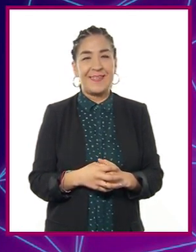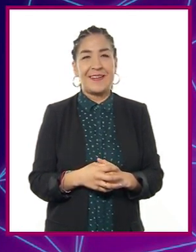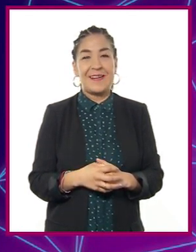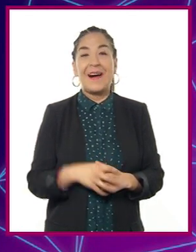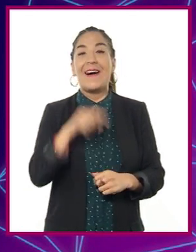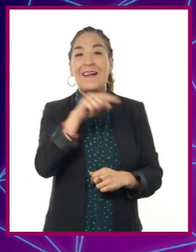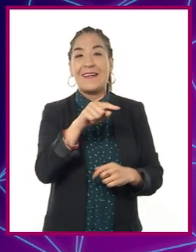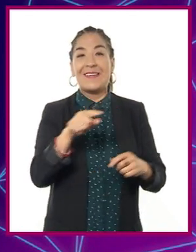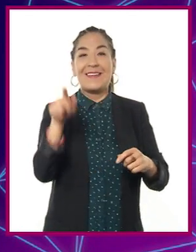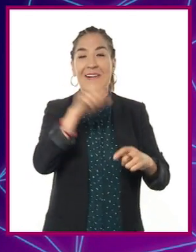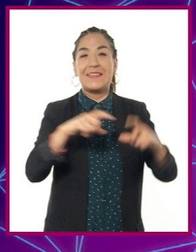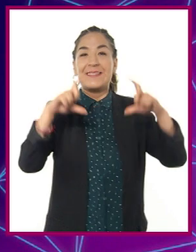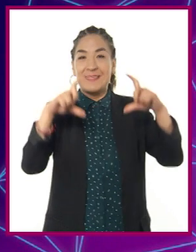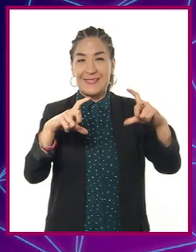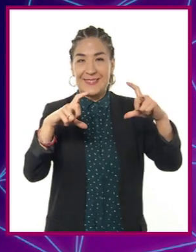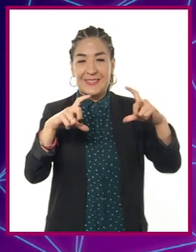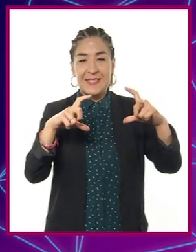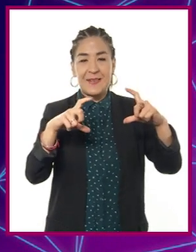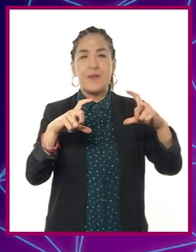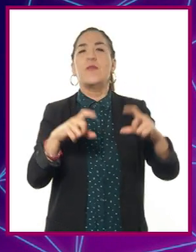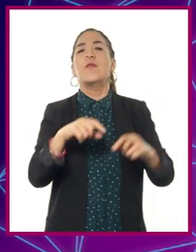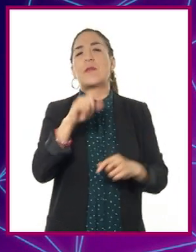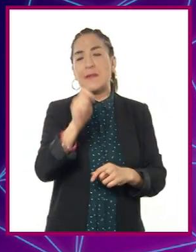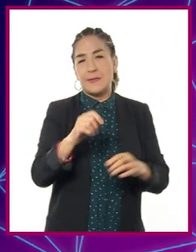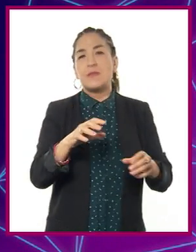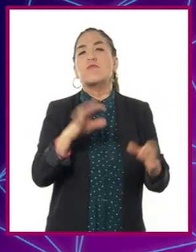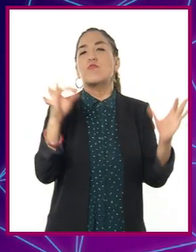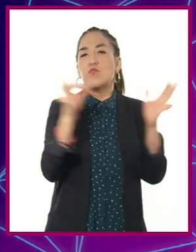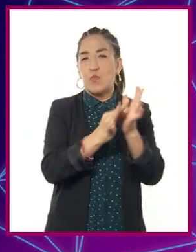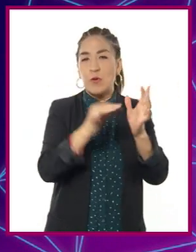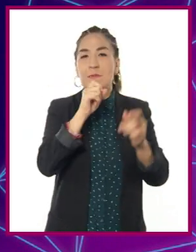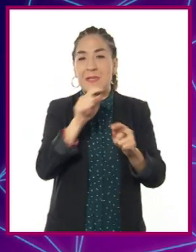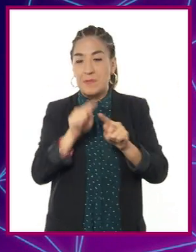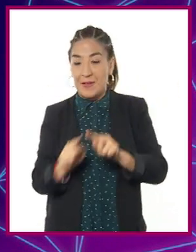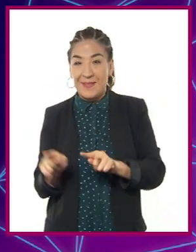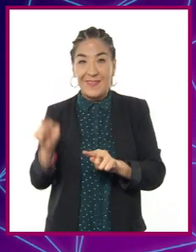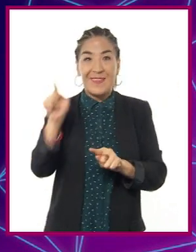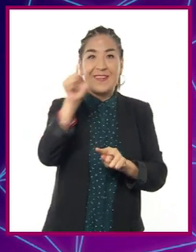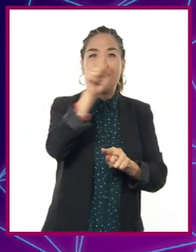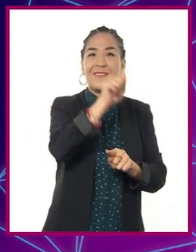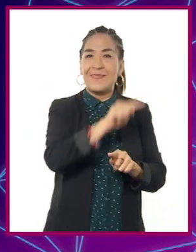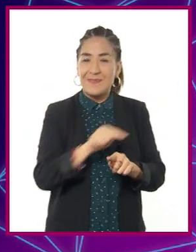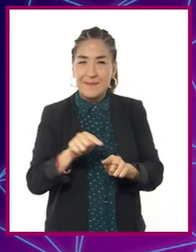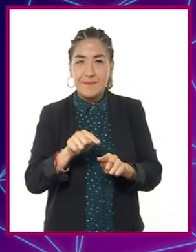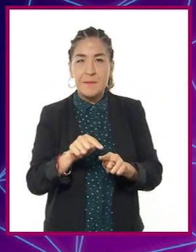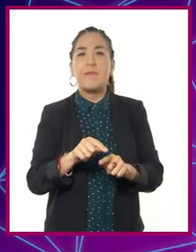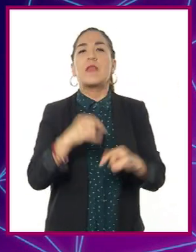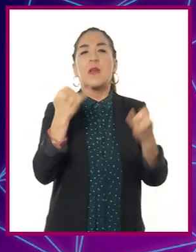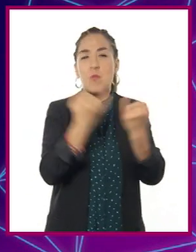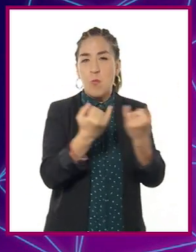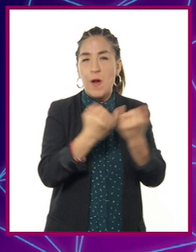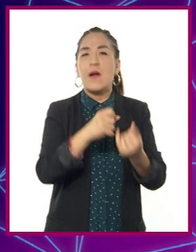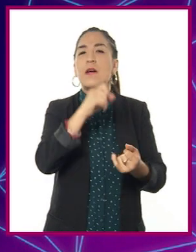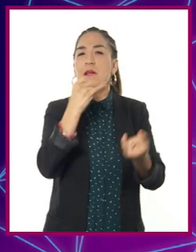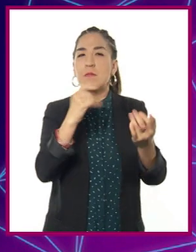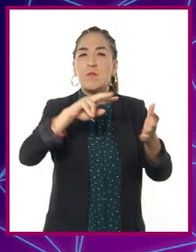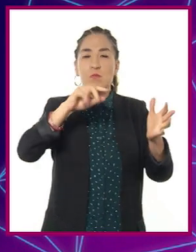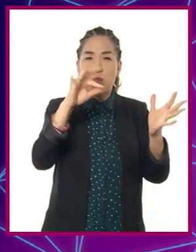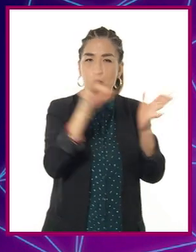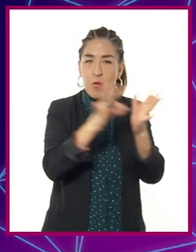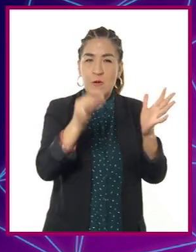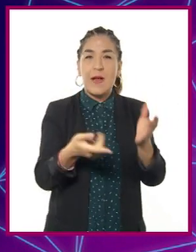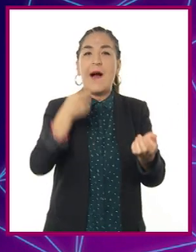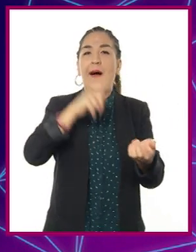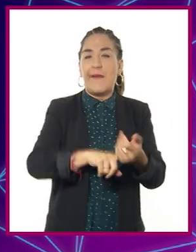El círculo es el conjunto de todos los puntos de la circunferencia y de los puntos internos